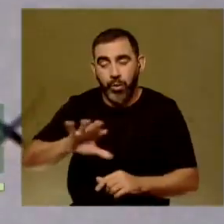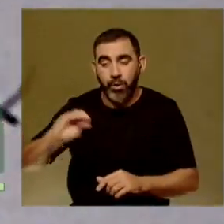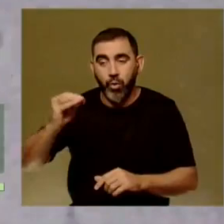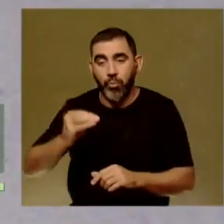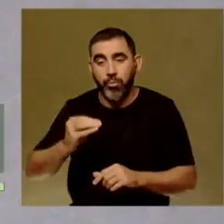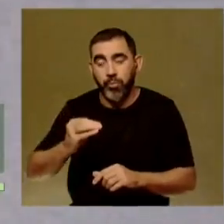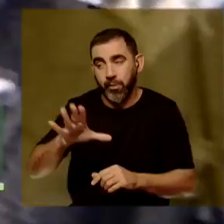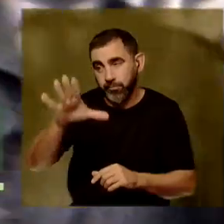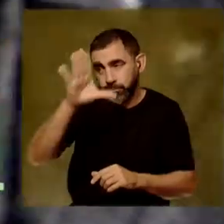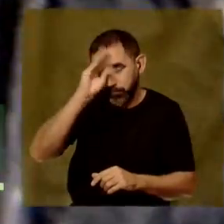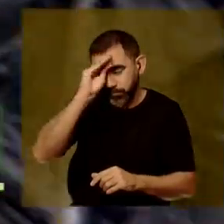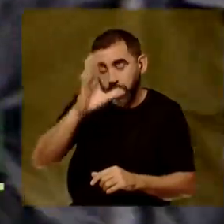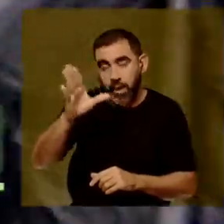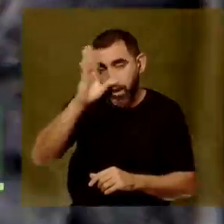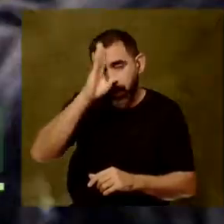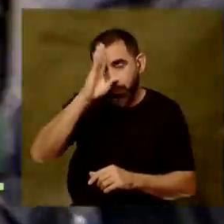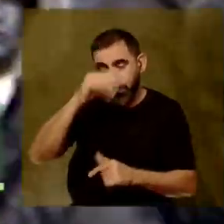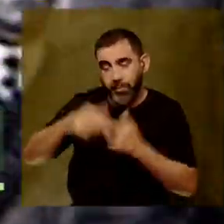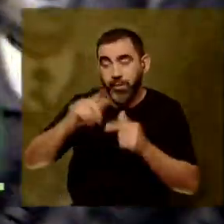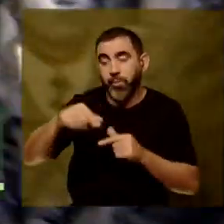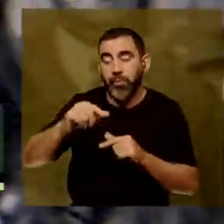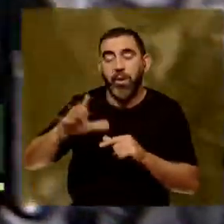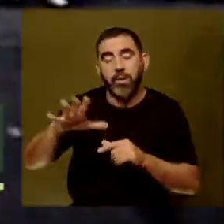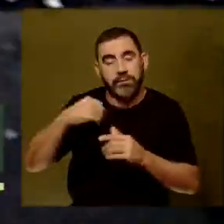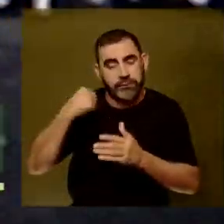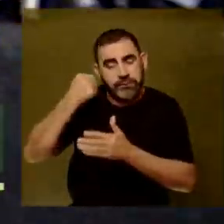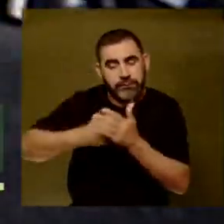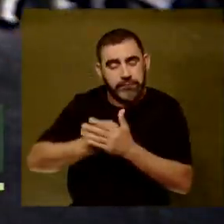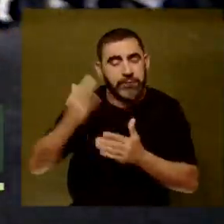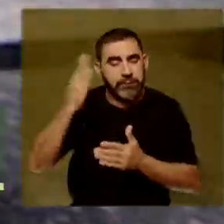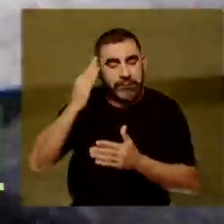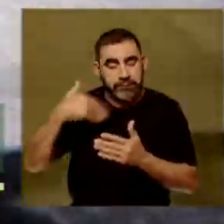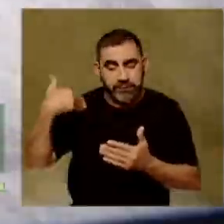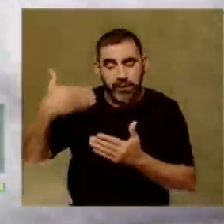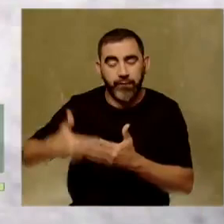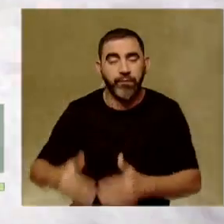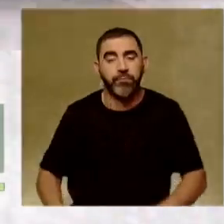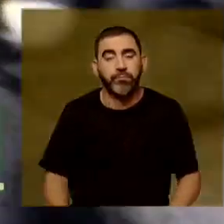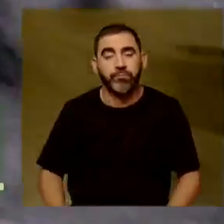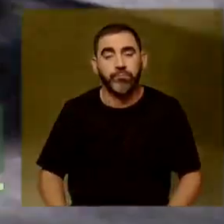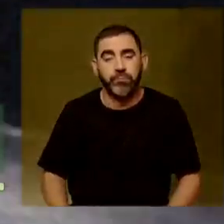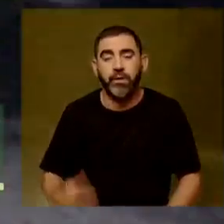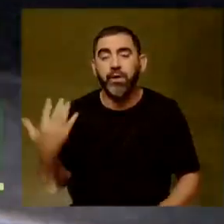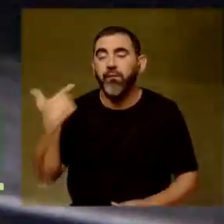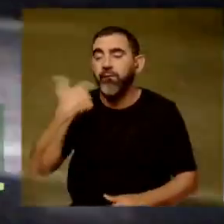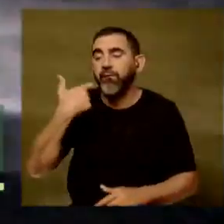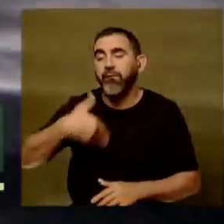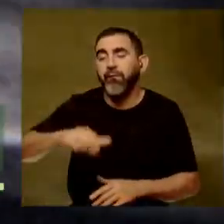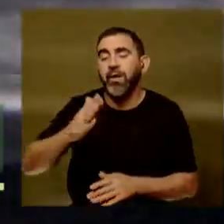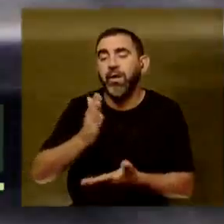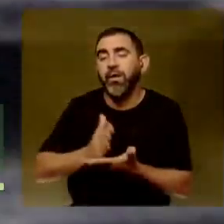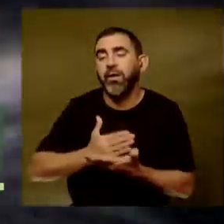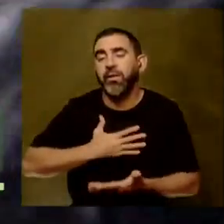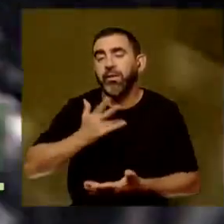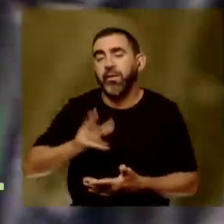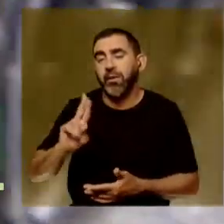que emprendan entonces la lucha que emprendimos nosotros antes. ¿Qué queda por hacer en materia de derechos humanos en nuestro